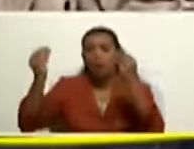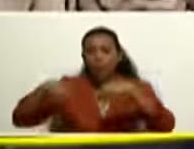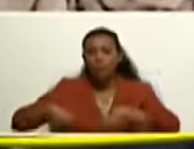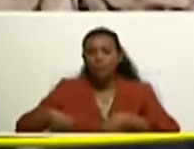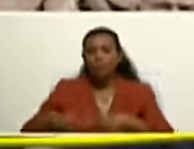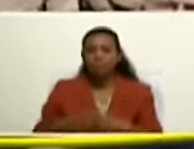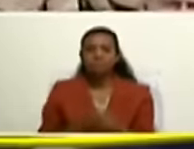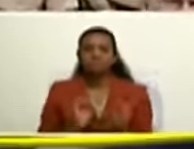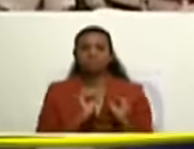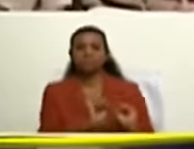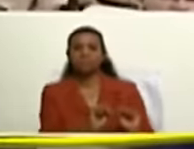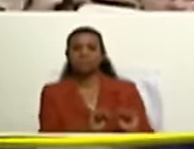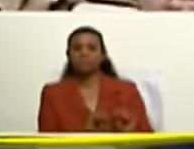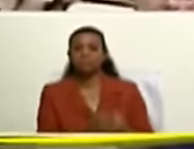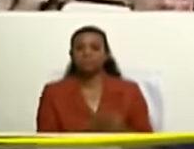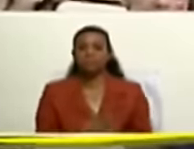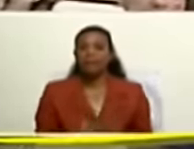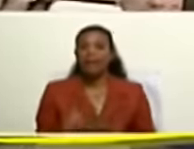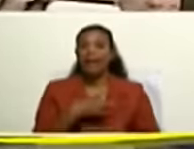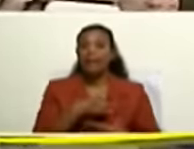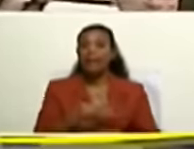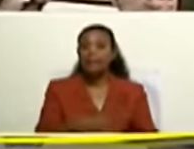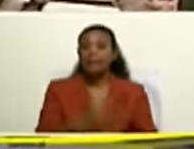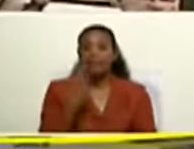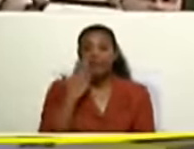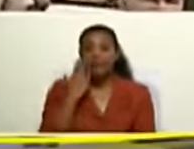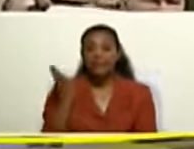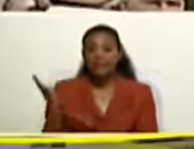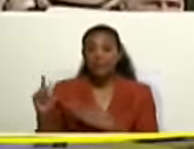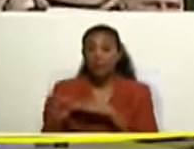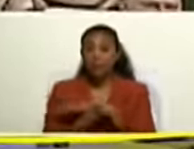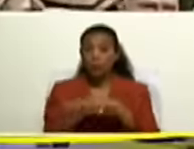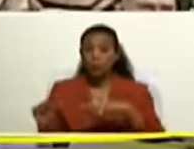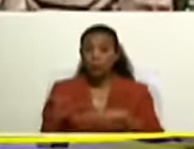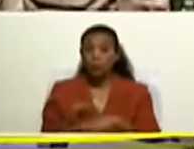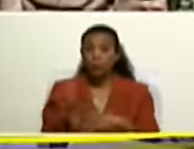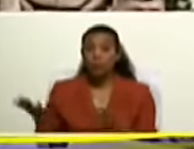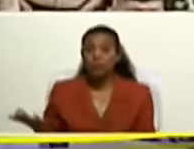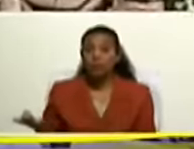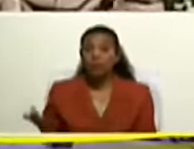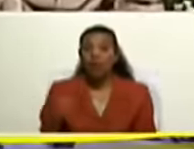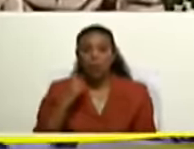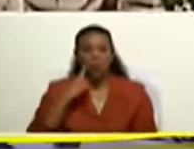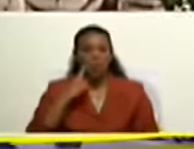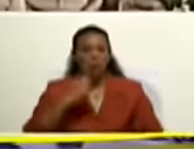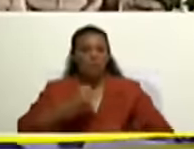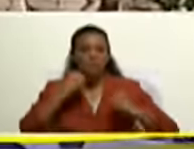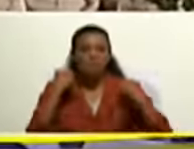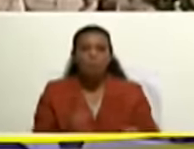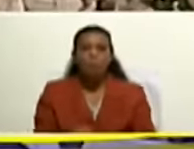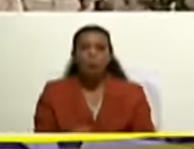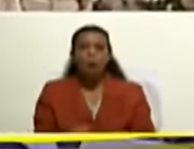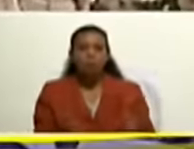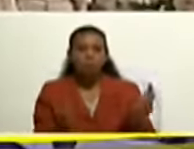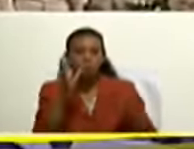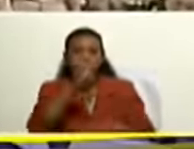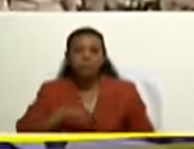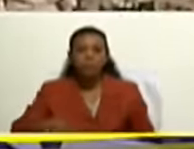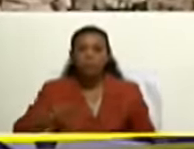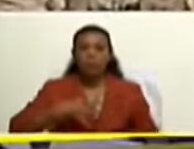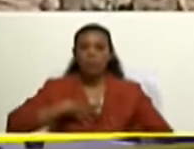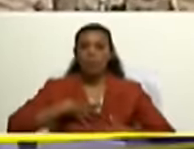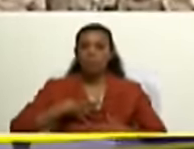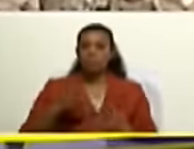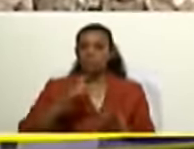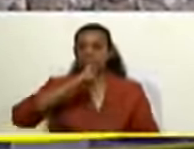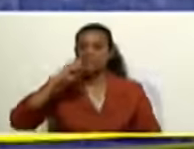las partes. La intención era ni más ni menos una verdadera agresión a nuestro territorio.